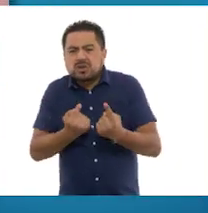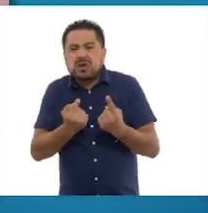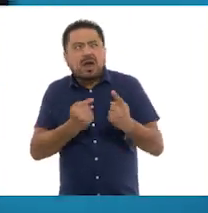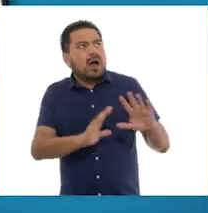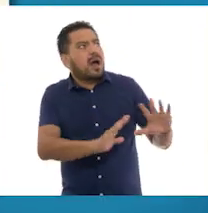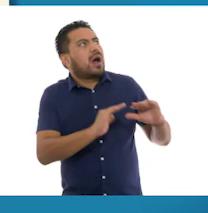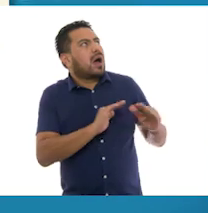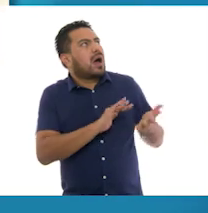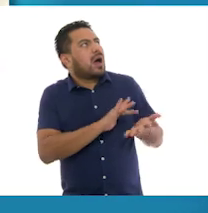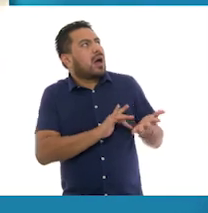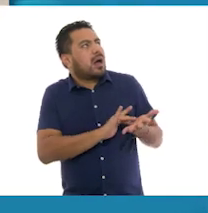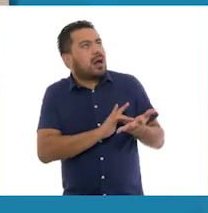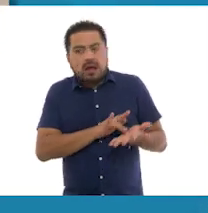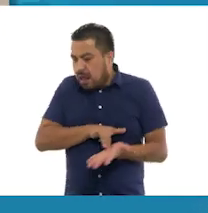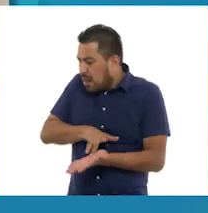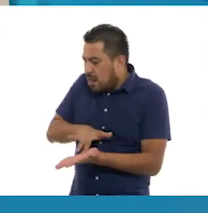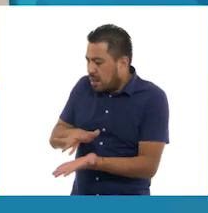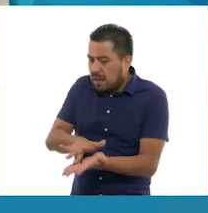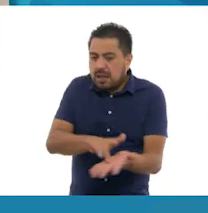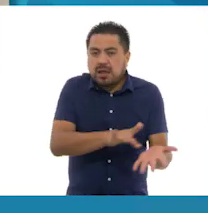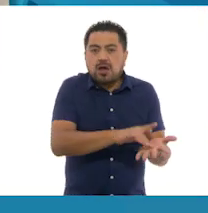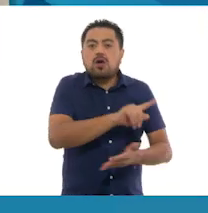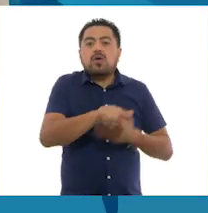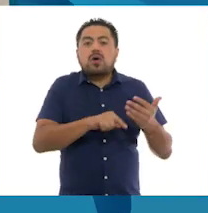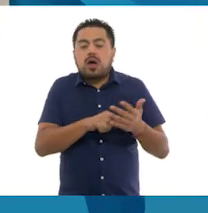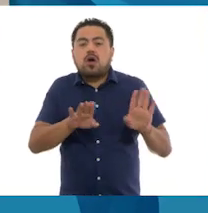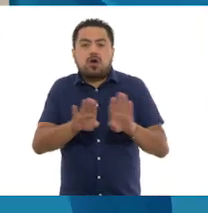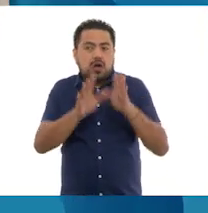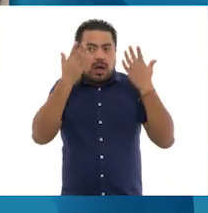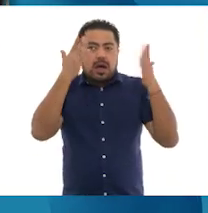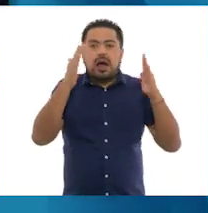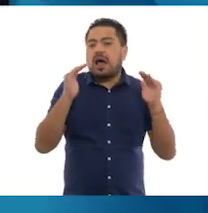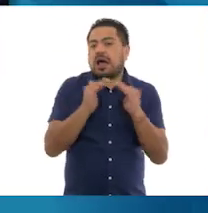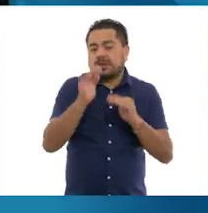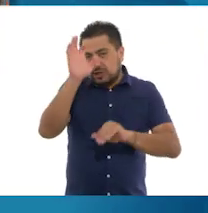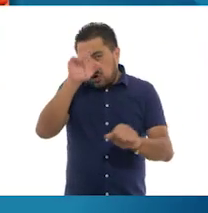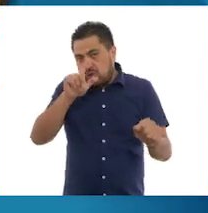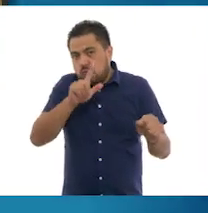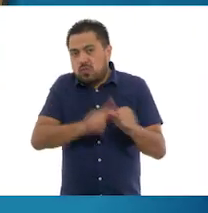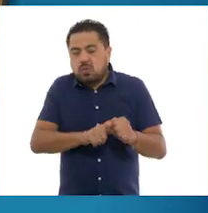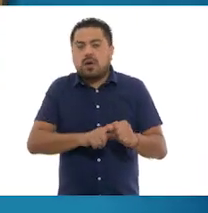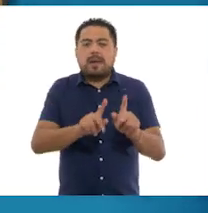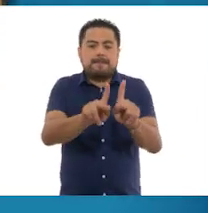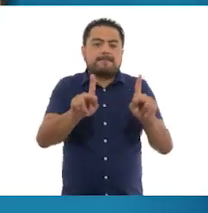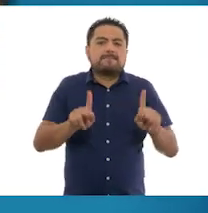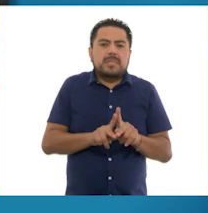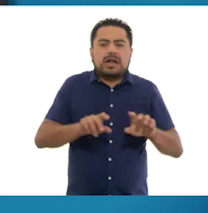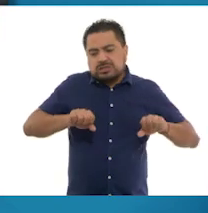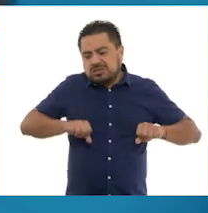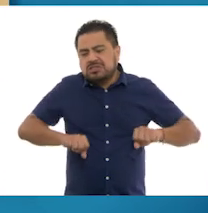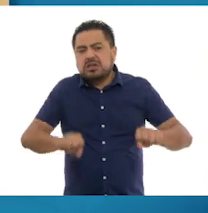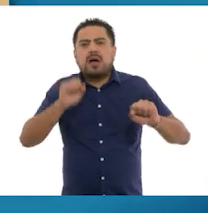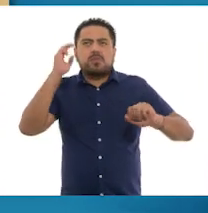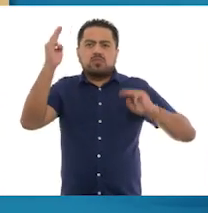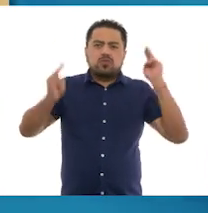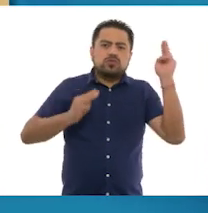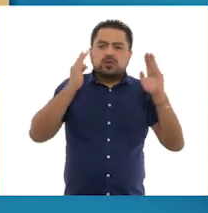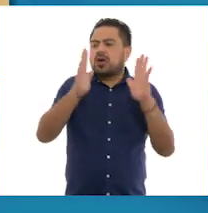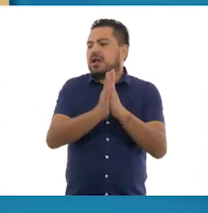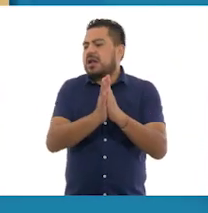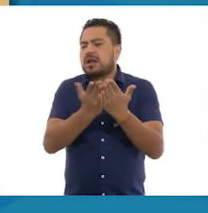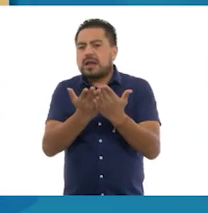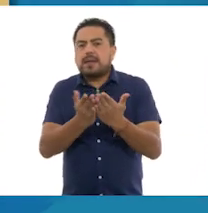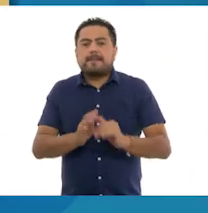aprendido. Tenemos también algunos lugares como sedes abiertas, les llamamos casas de cultura, plazas comerciales, museos,